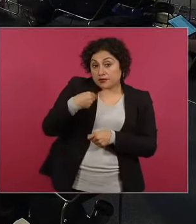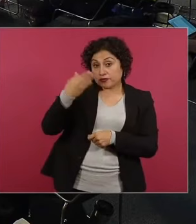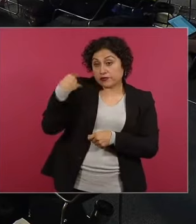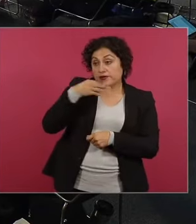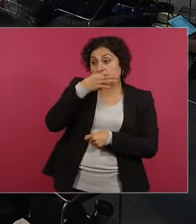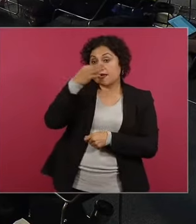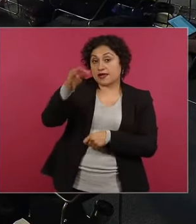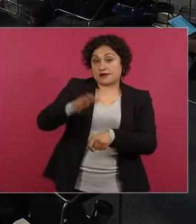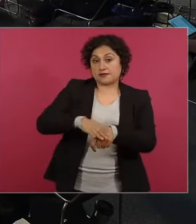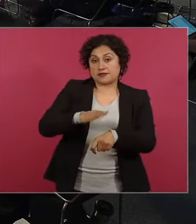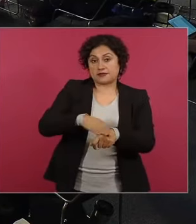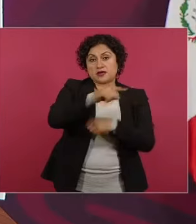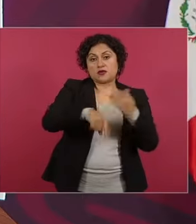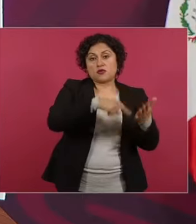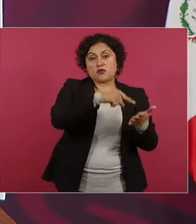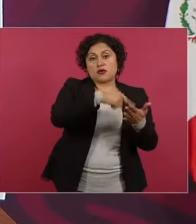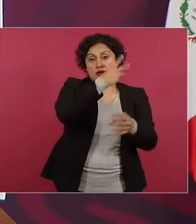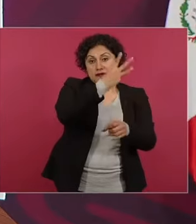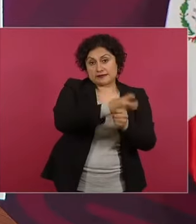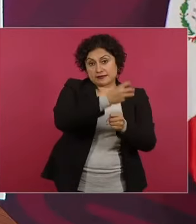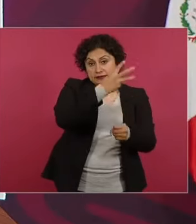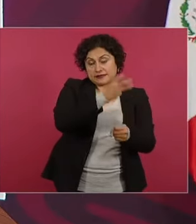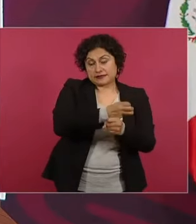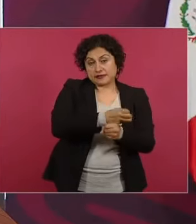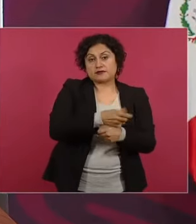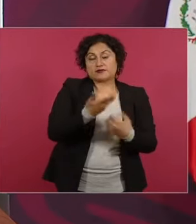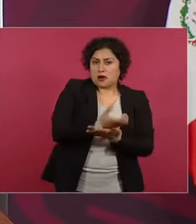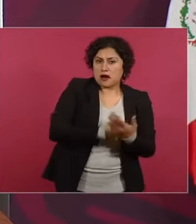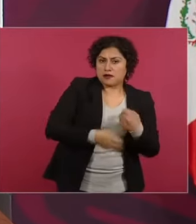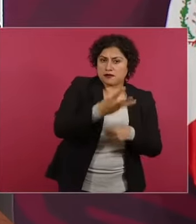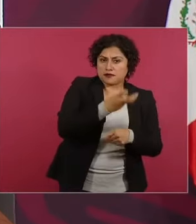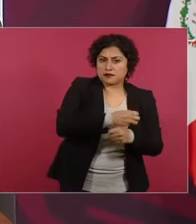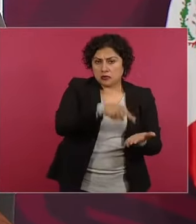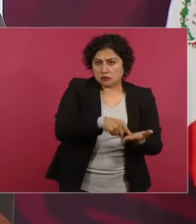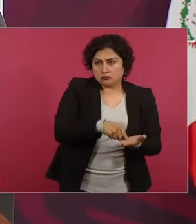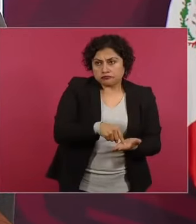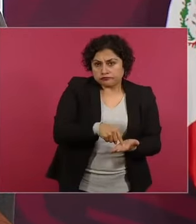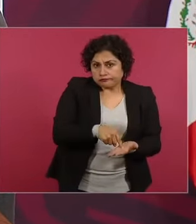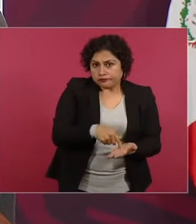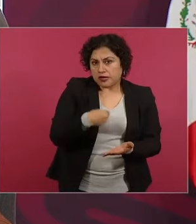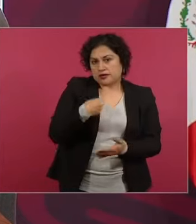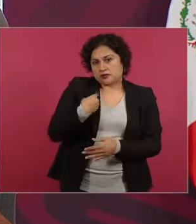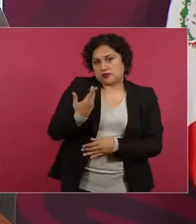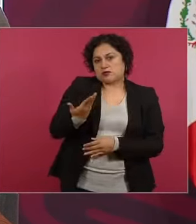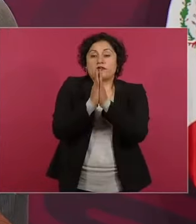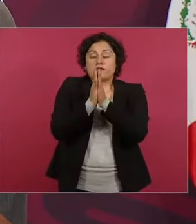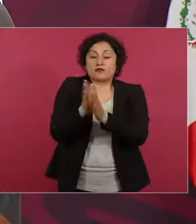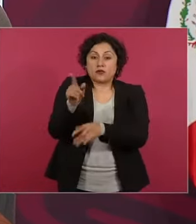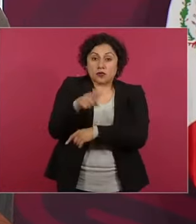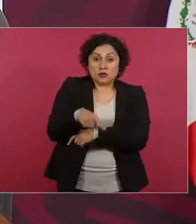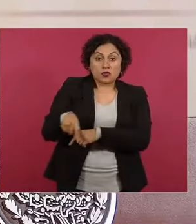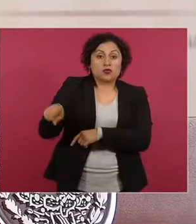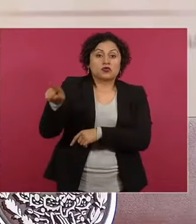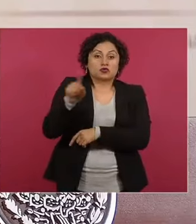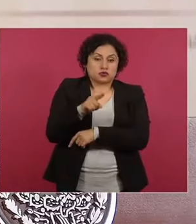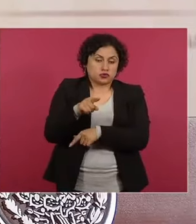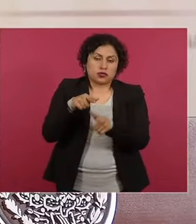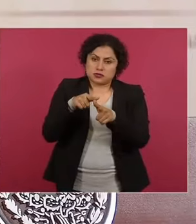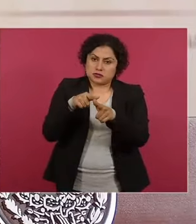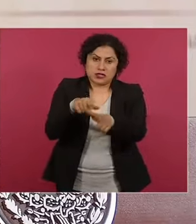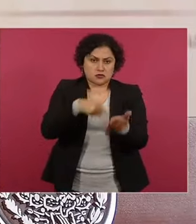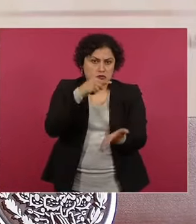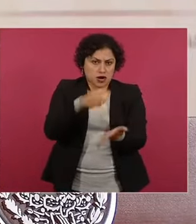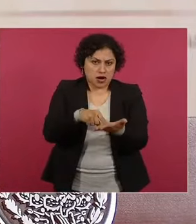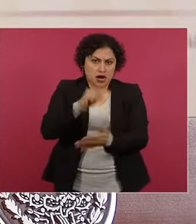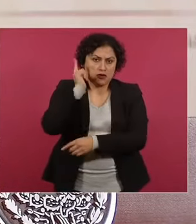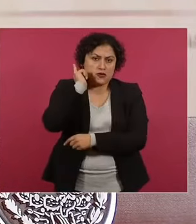tercer sitio en población, sacaba tercer lugar, y que yo les pedía que cuando menos fuese el tercer lugar,